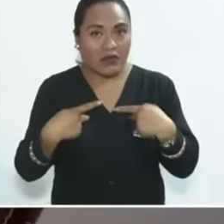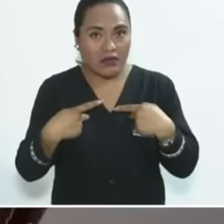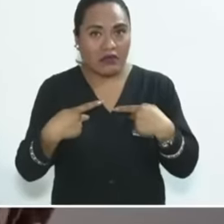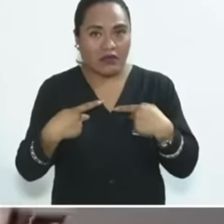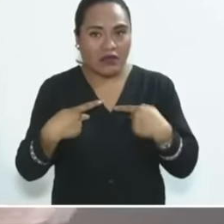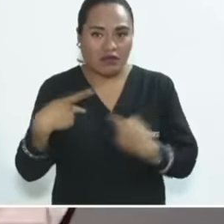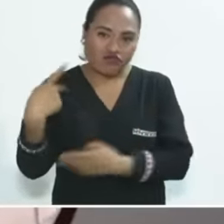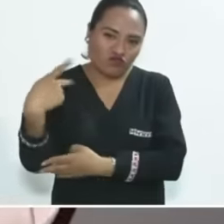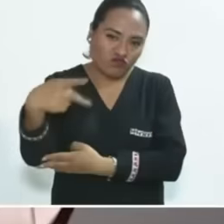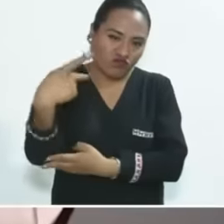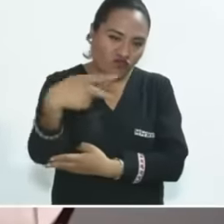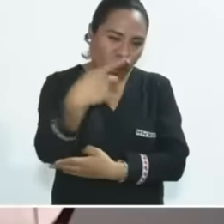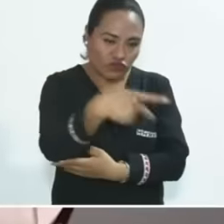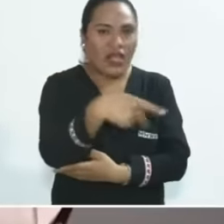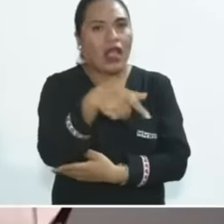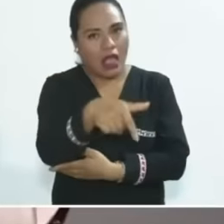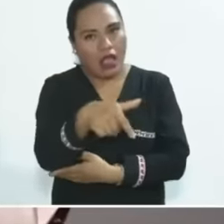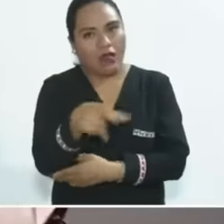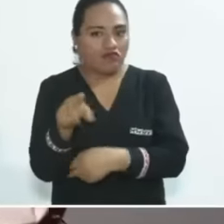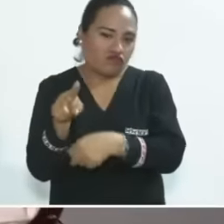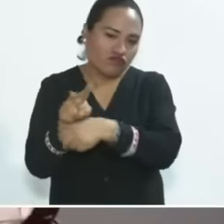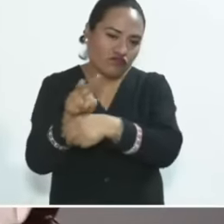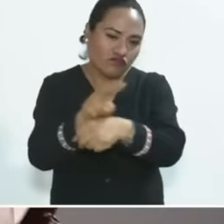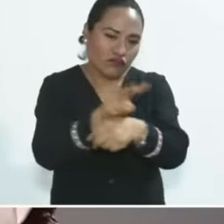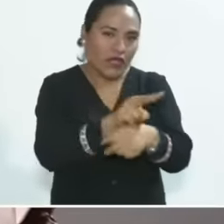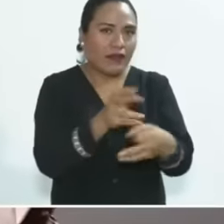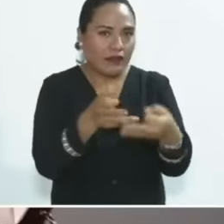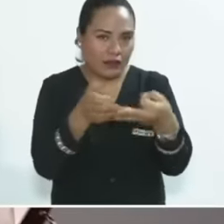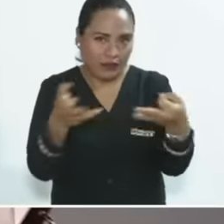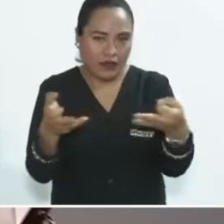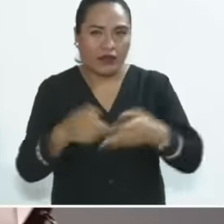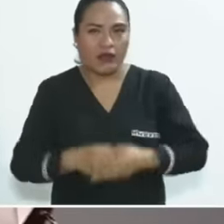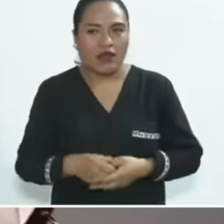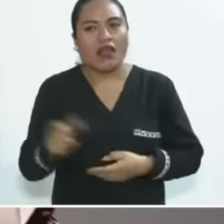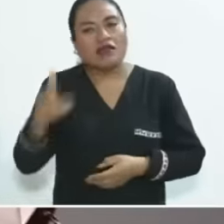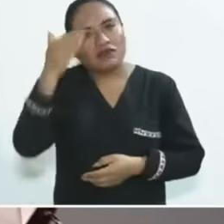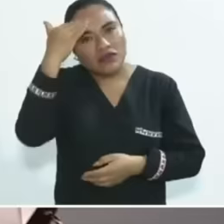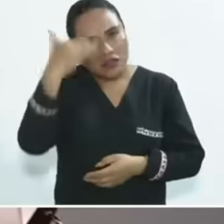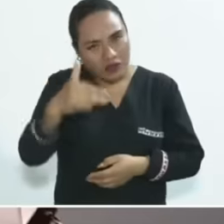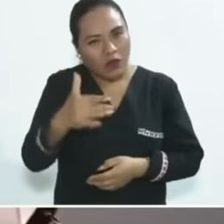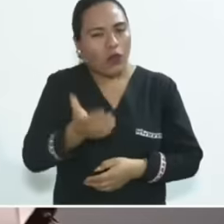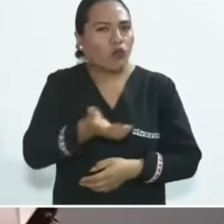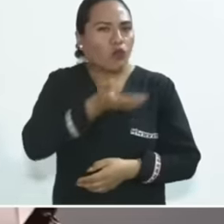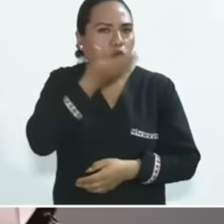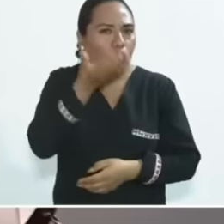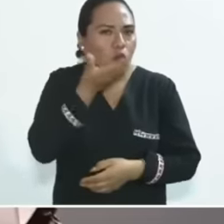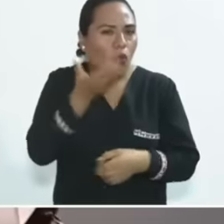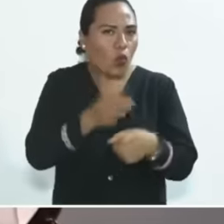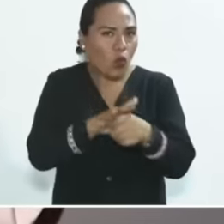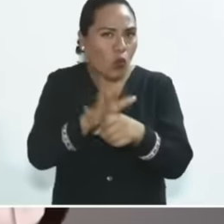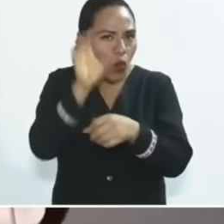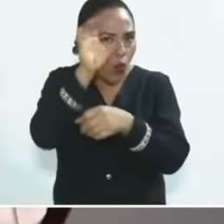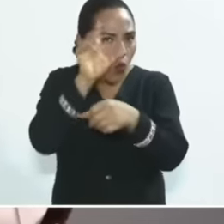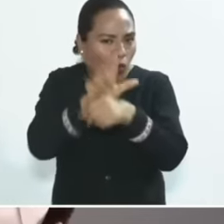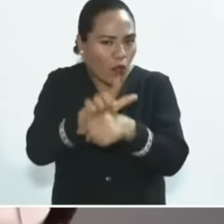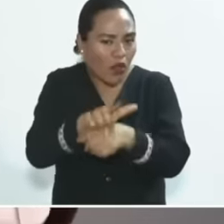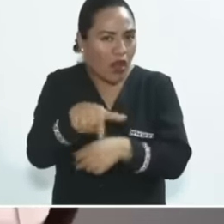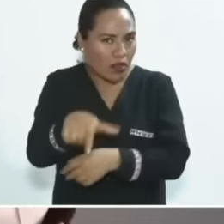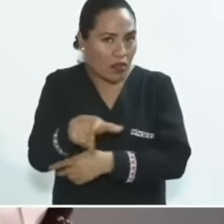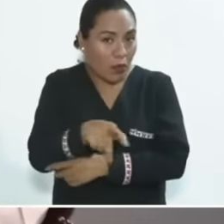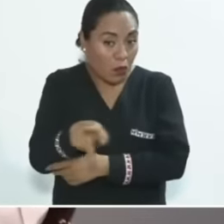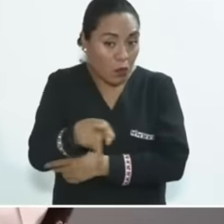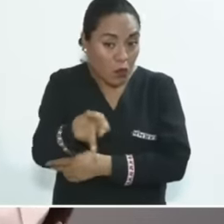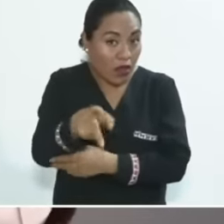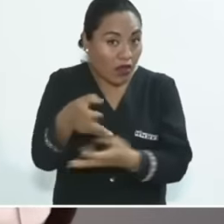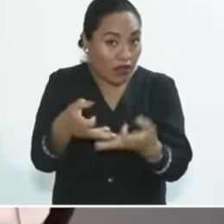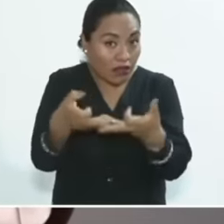las personas. Pero como conocían las costumbres de su pueblo, aquí